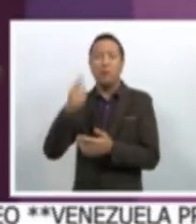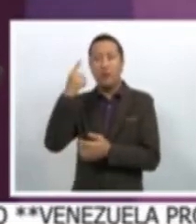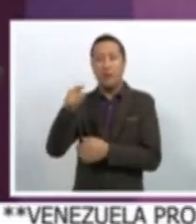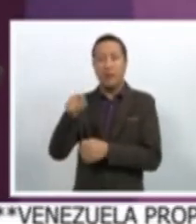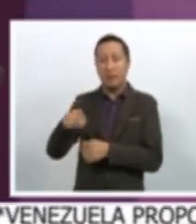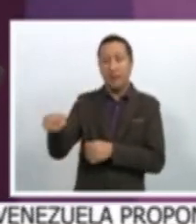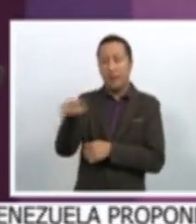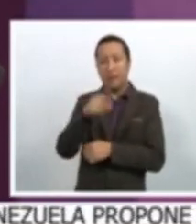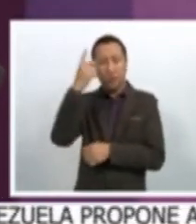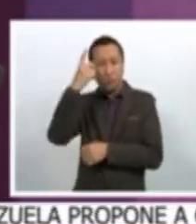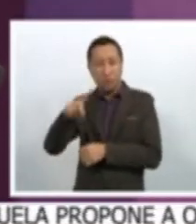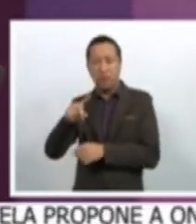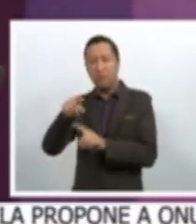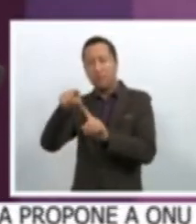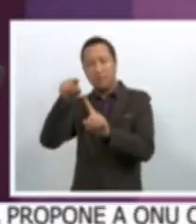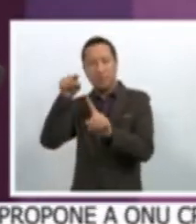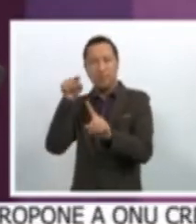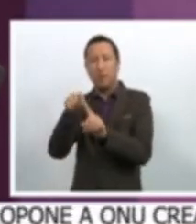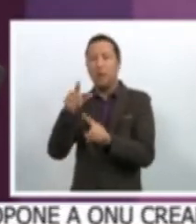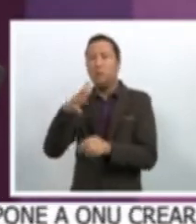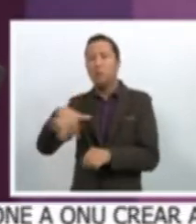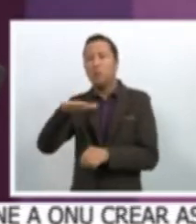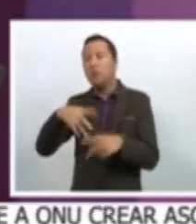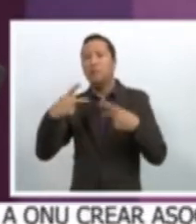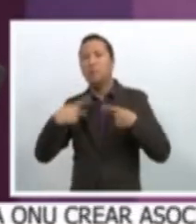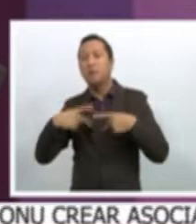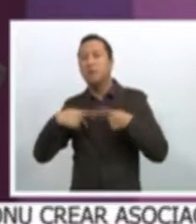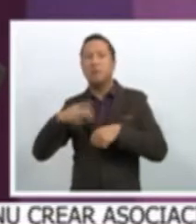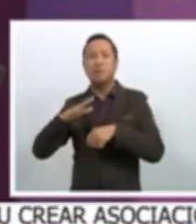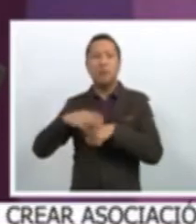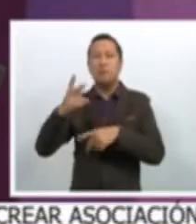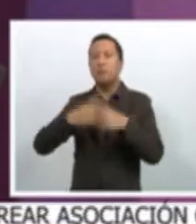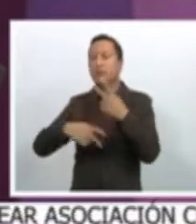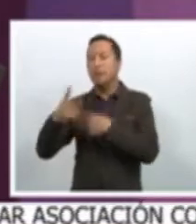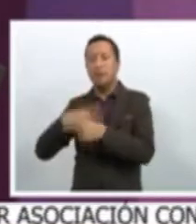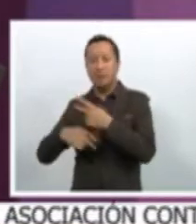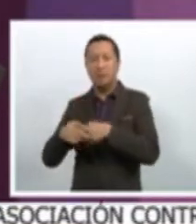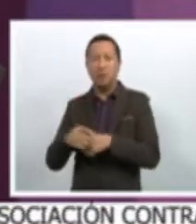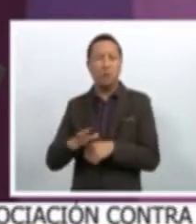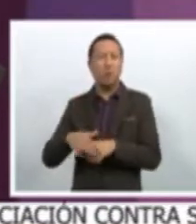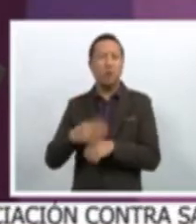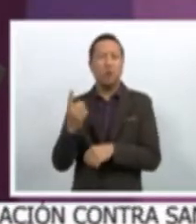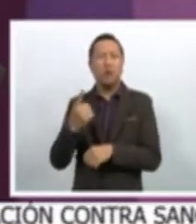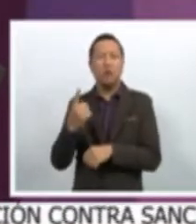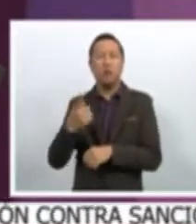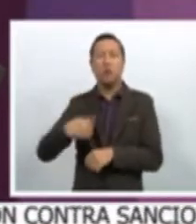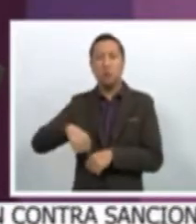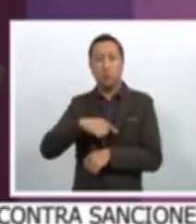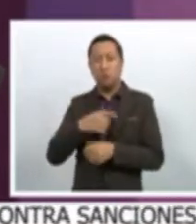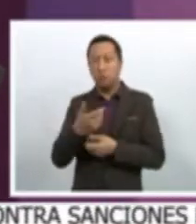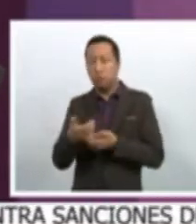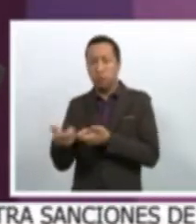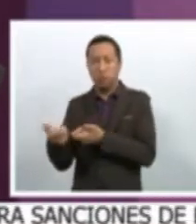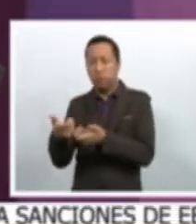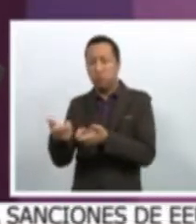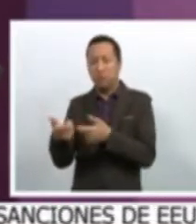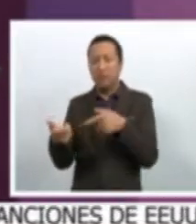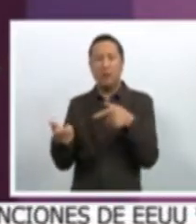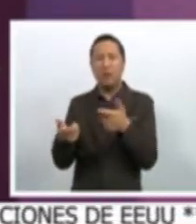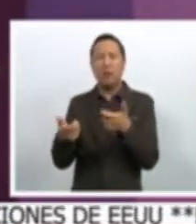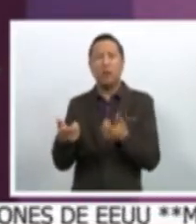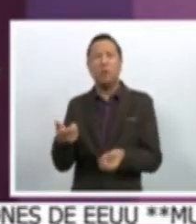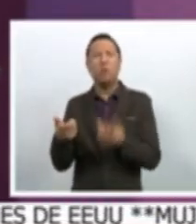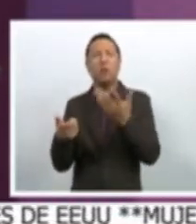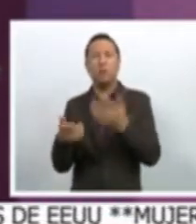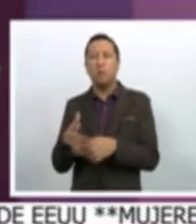buscar clientes, que ese apoyo que en lo general en el mercado te cuesta entre 500, 700 pesos, pues puedas ahorrártelo quizá para no